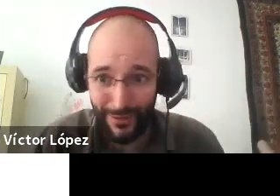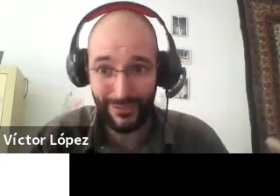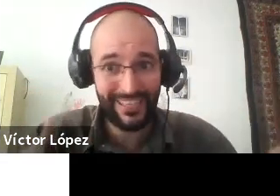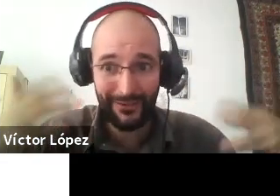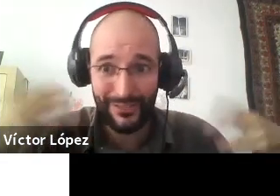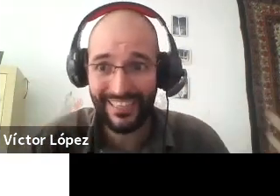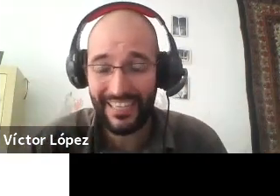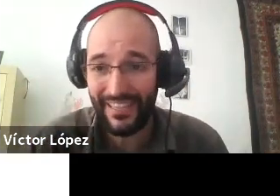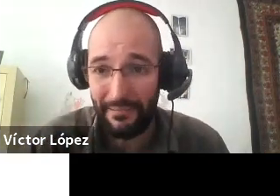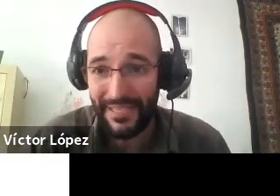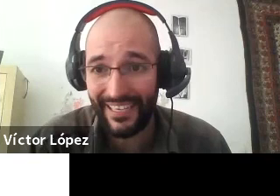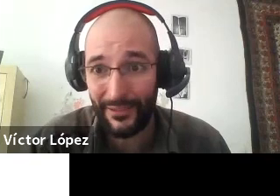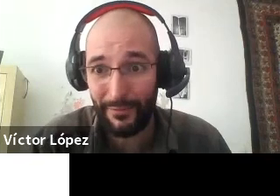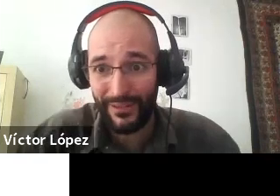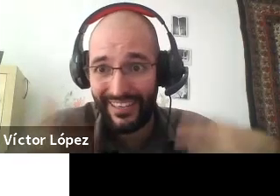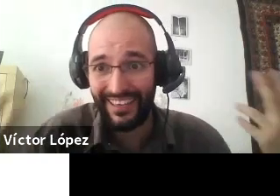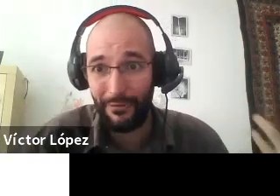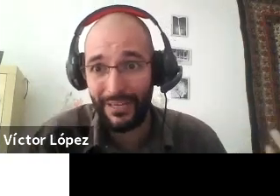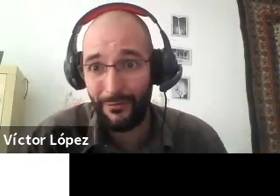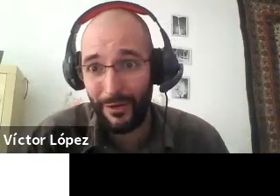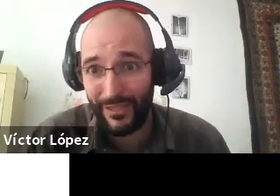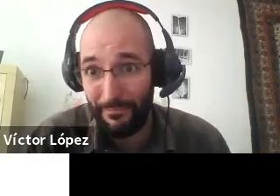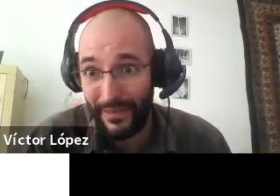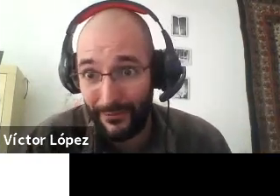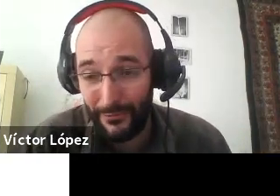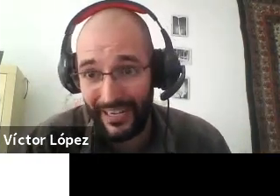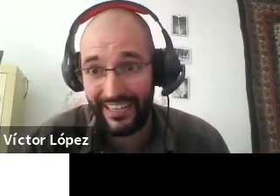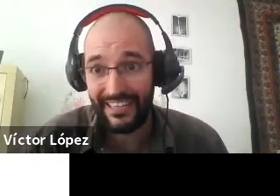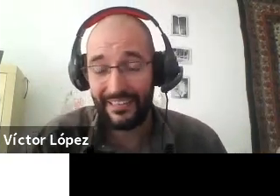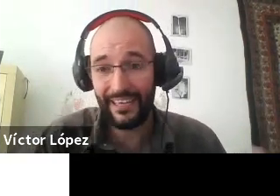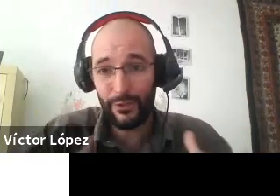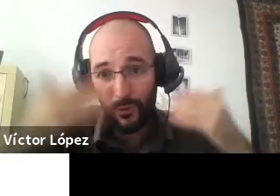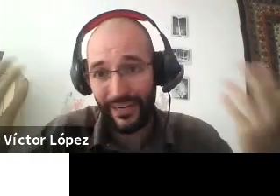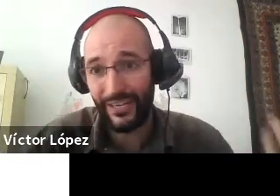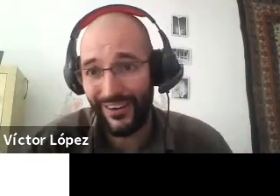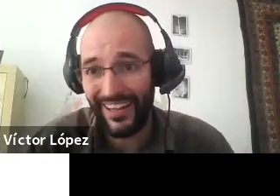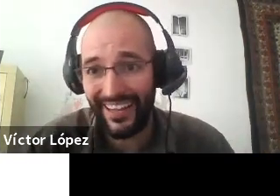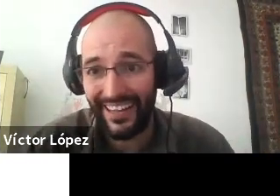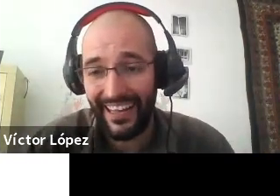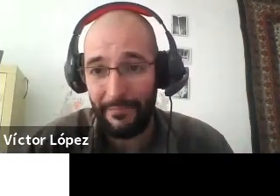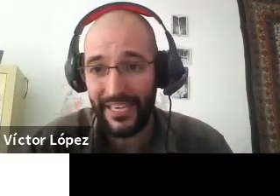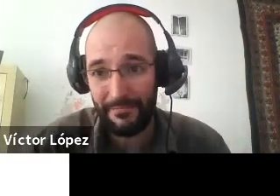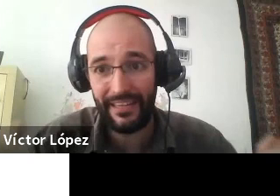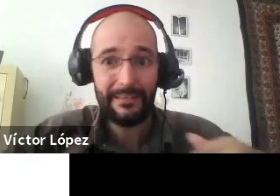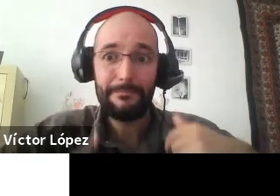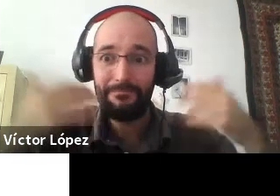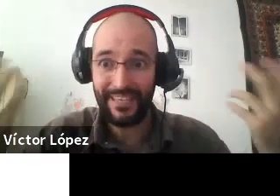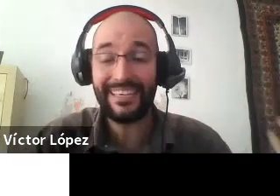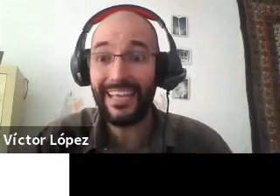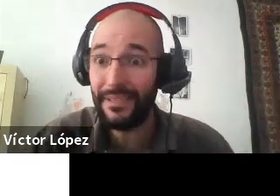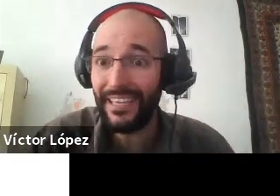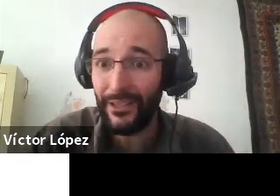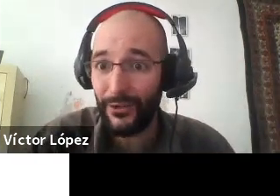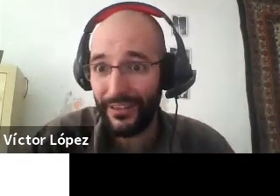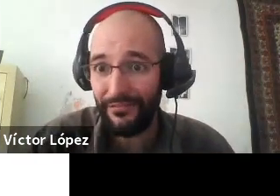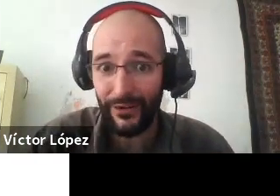nuestro cuerpo está constantemente emitiendo, porque cualquier cuerpo a temperatura, digamos, superior a la mínima ya